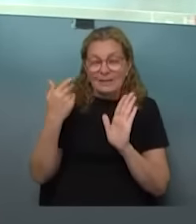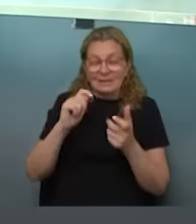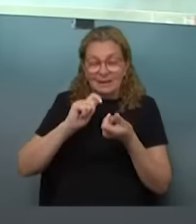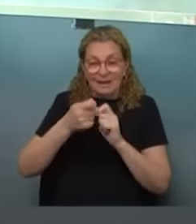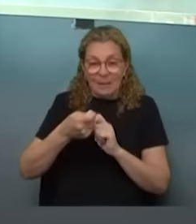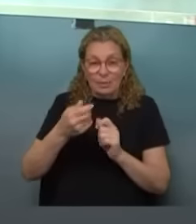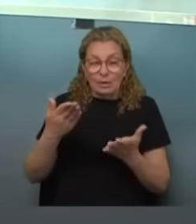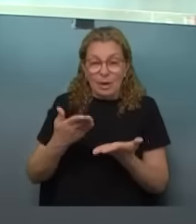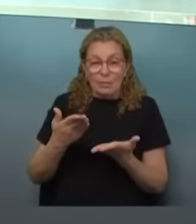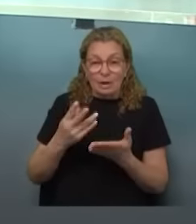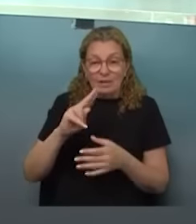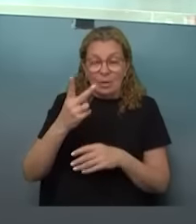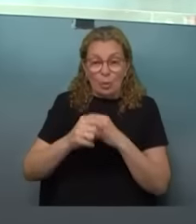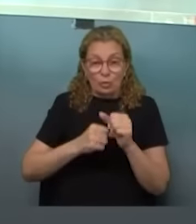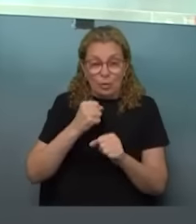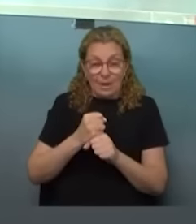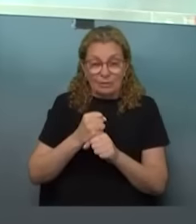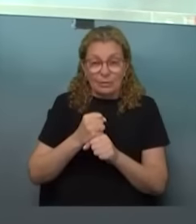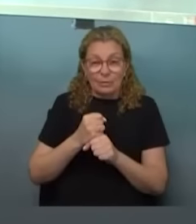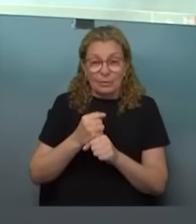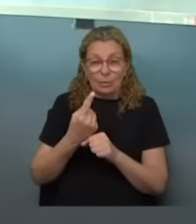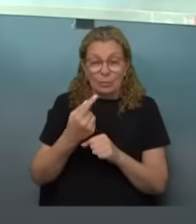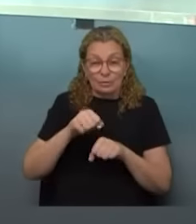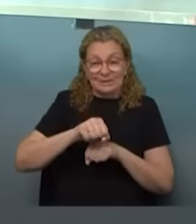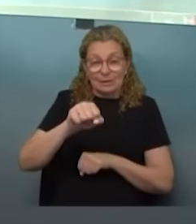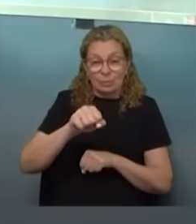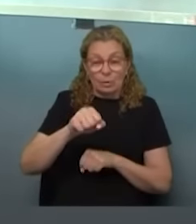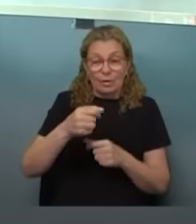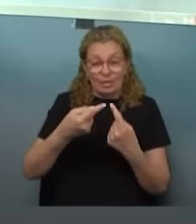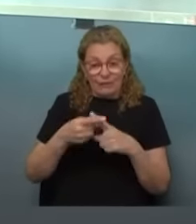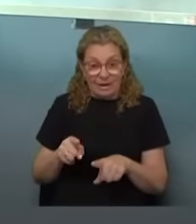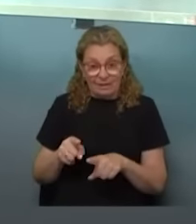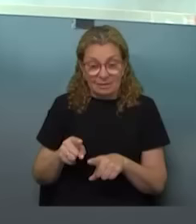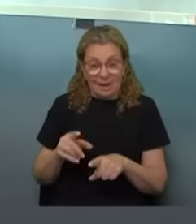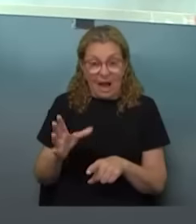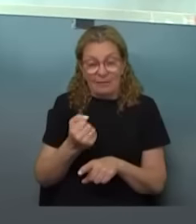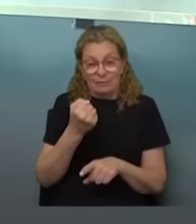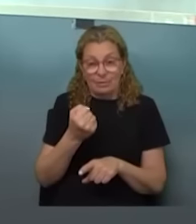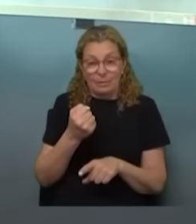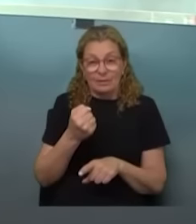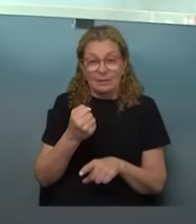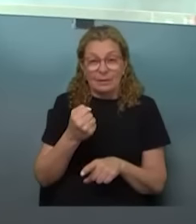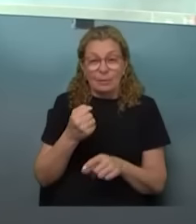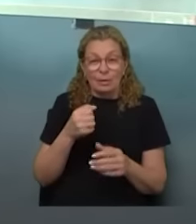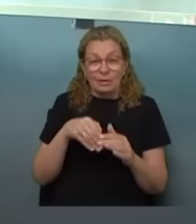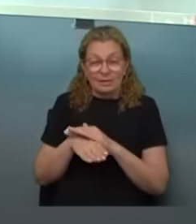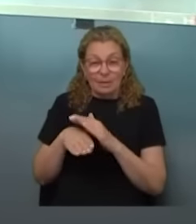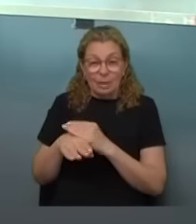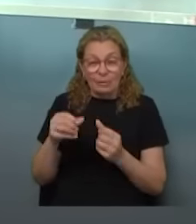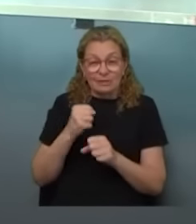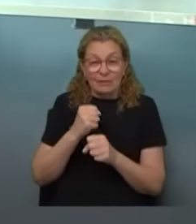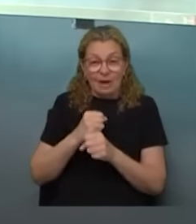actualmente cursan segundo quienes obtendrían un título distinto al aú vigente Y accederían a trabajos por un laudo